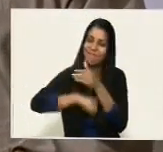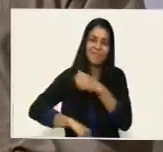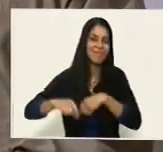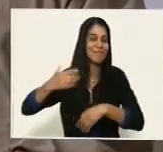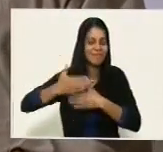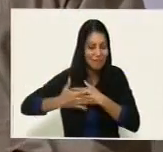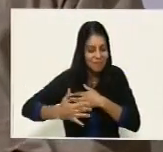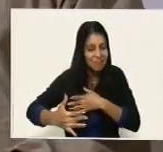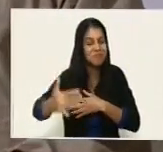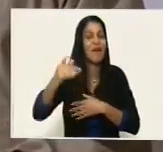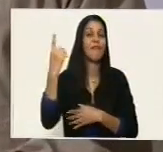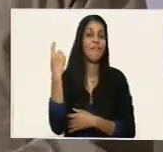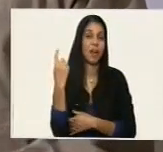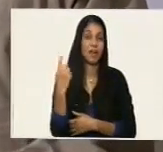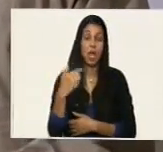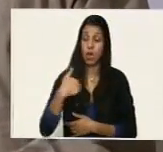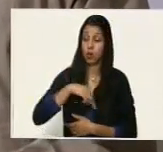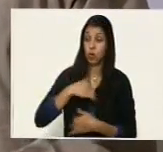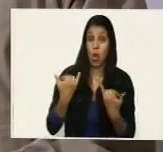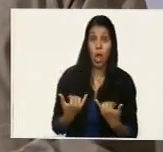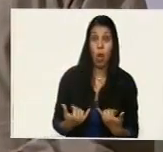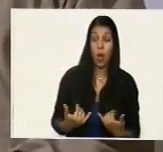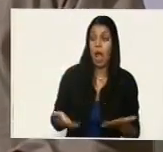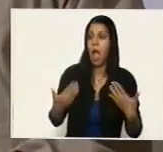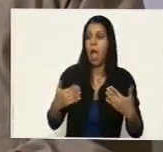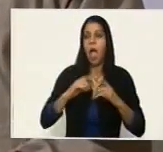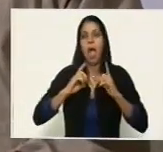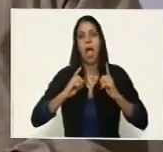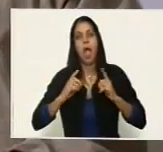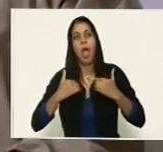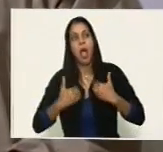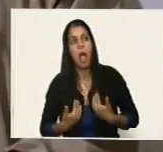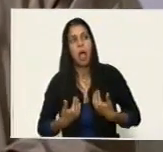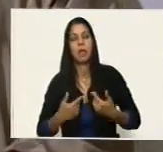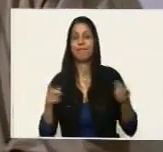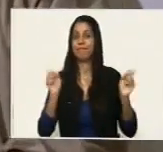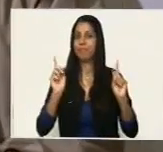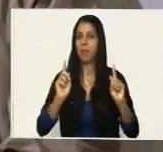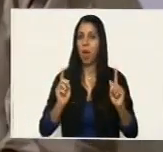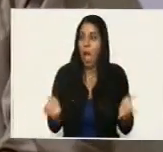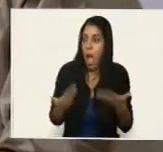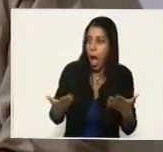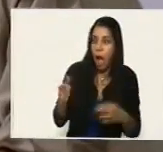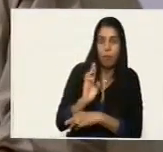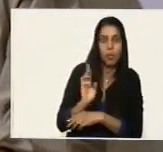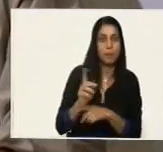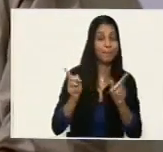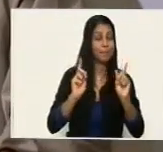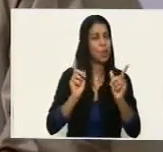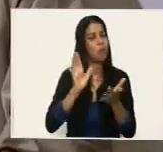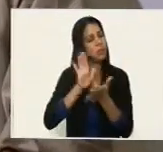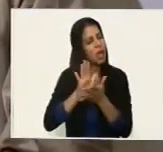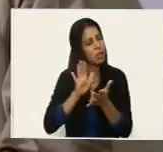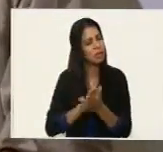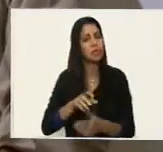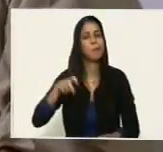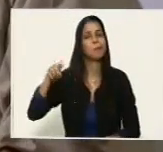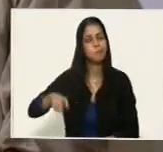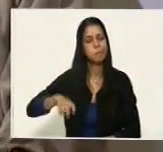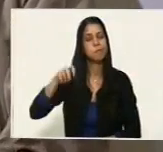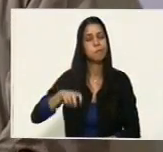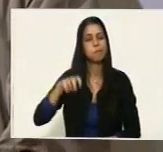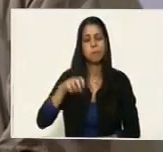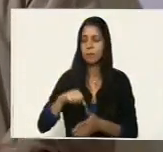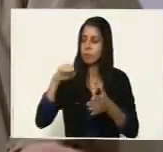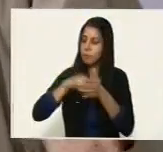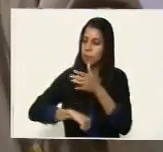podemos ni cansarnos ni apurarnos. Tenemos que seguir luchando, porque es una lucha muy difícil, muy dura. Estamos luchando contra